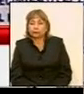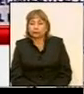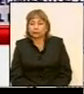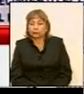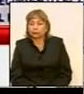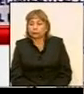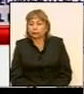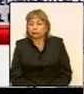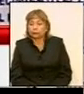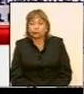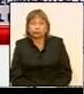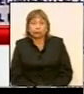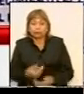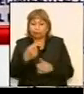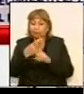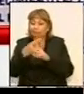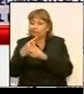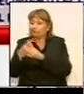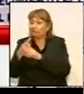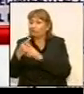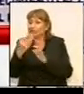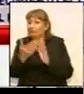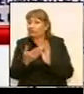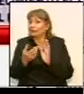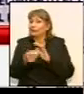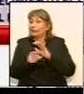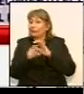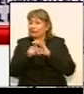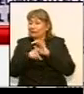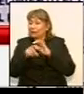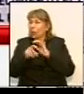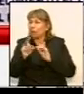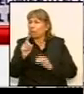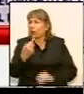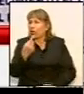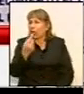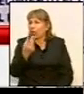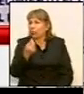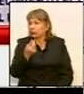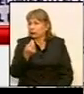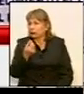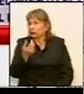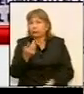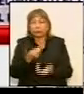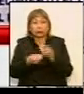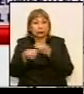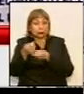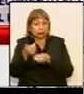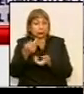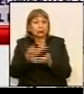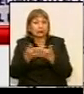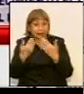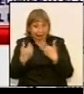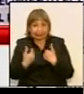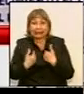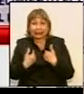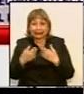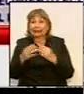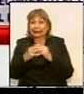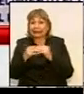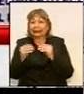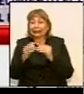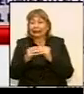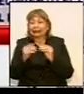Como efecto multiplicador de la minería, hemos calculado que 1000 soles de exportaciones en minería tienen esa productividad